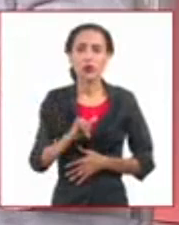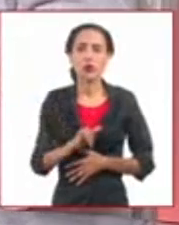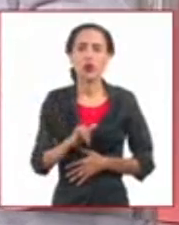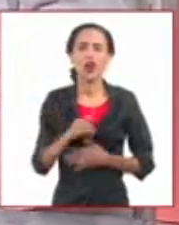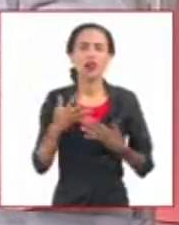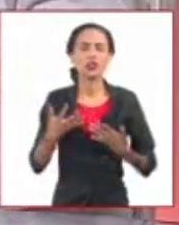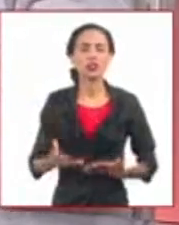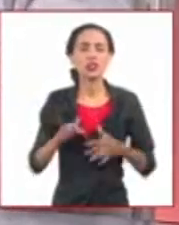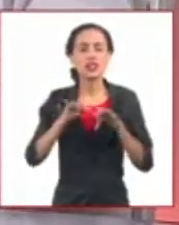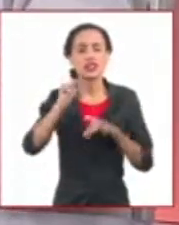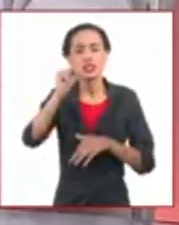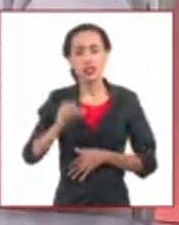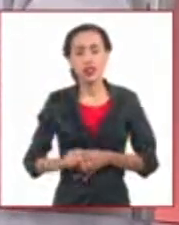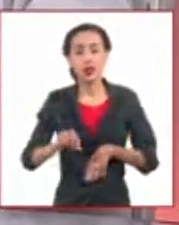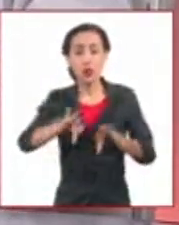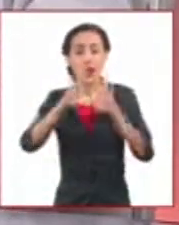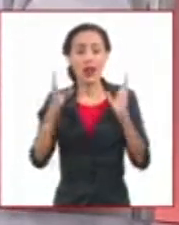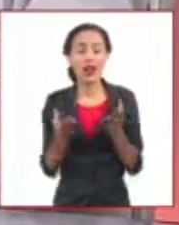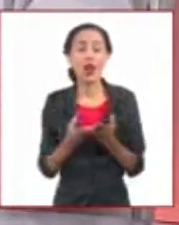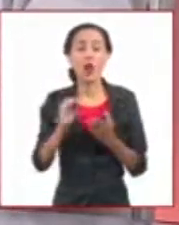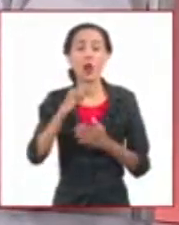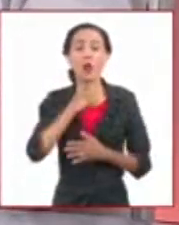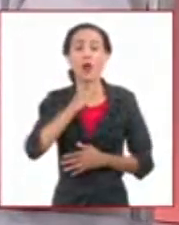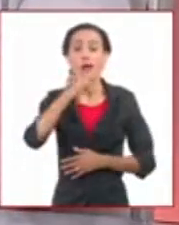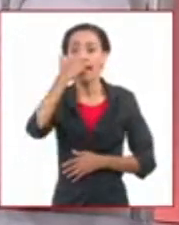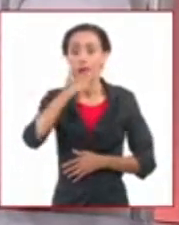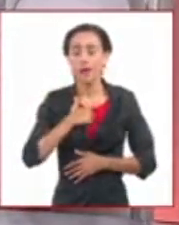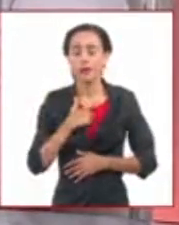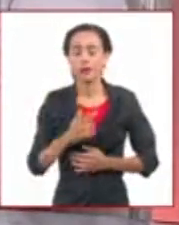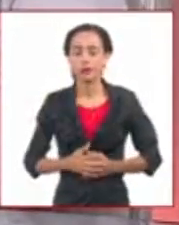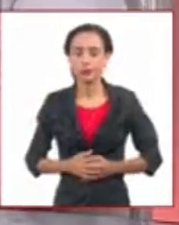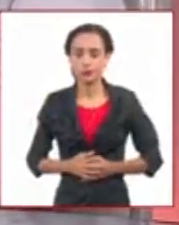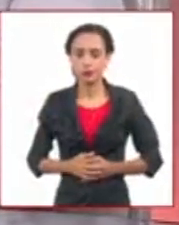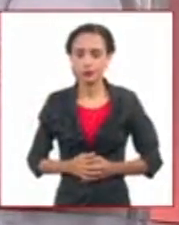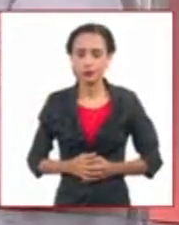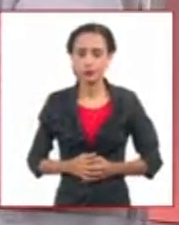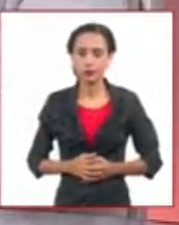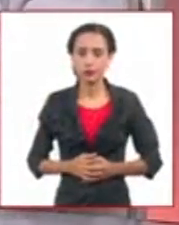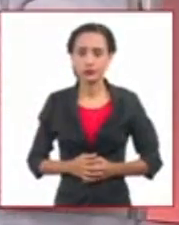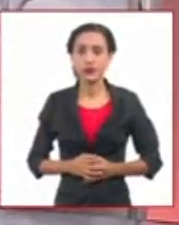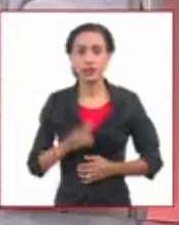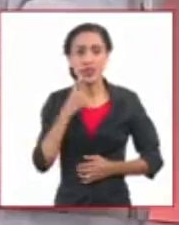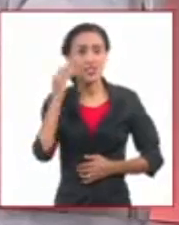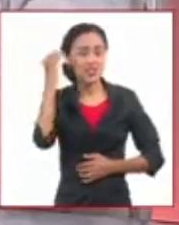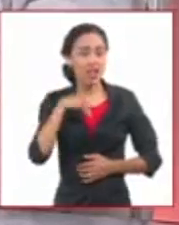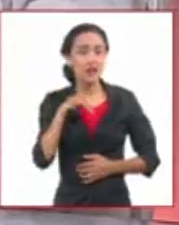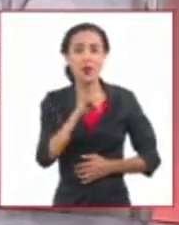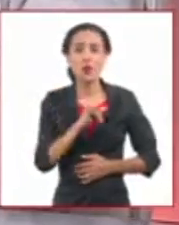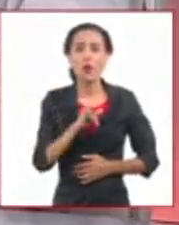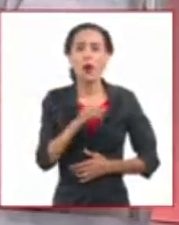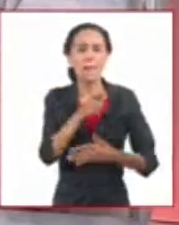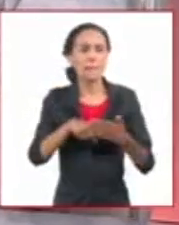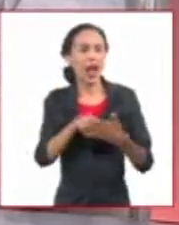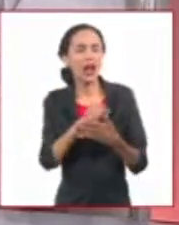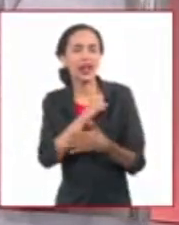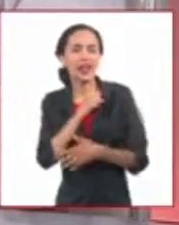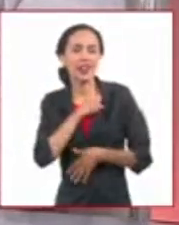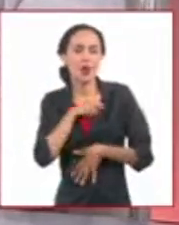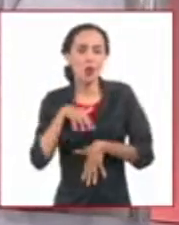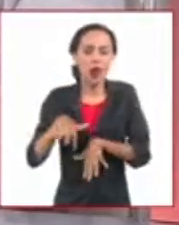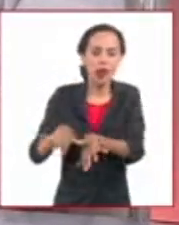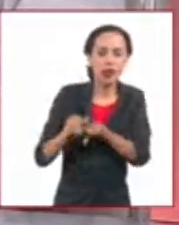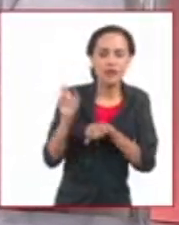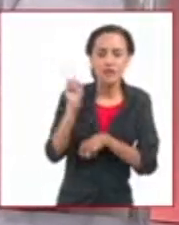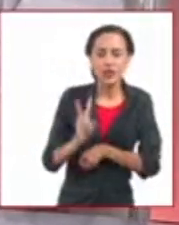general de la oea el conocimiento público de que un plan de invasión contra venezuela' el golpe de estado